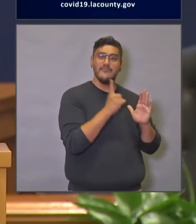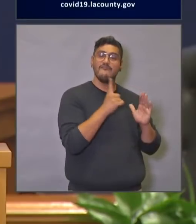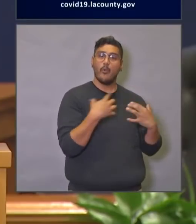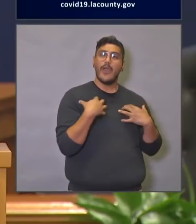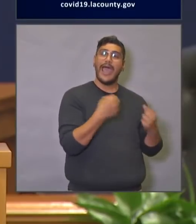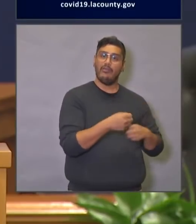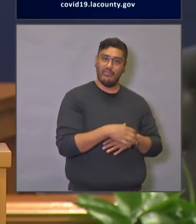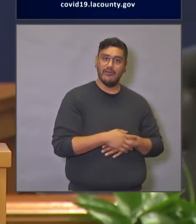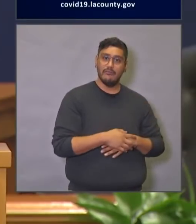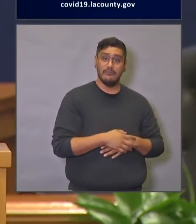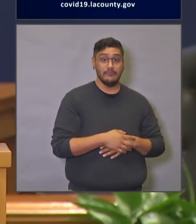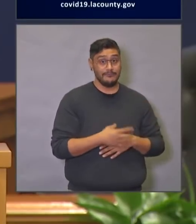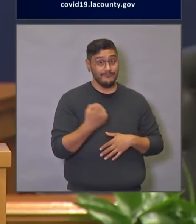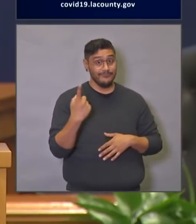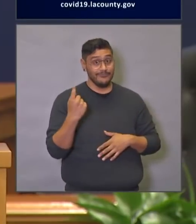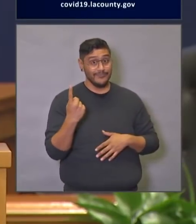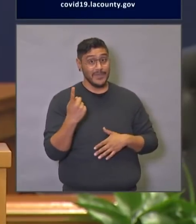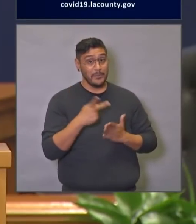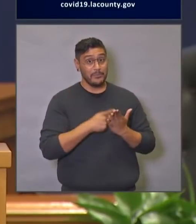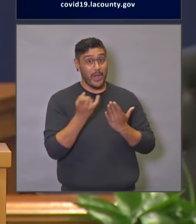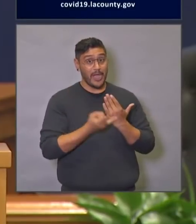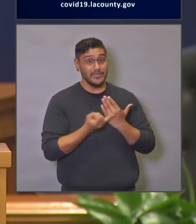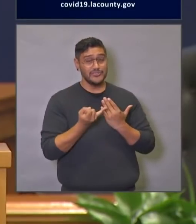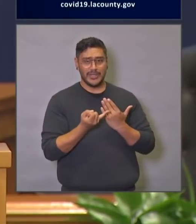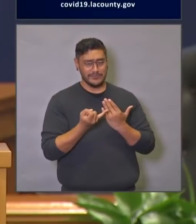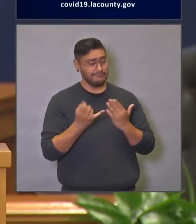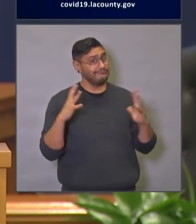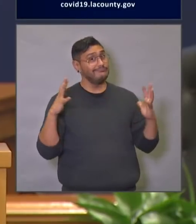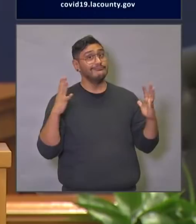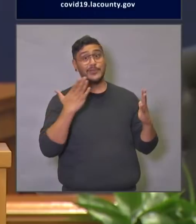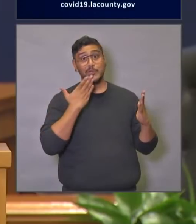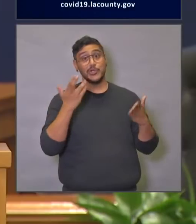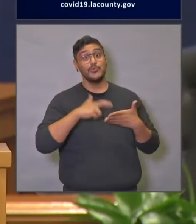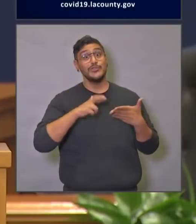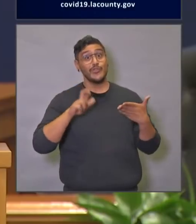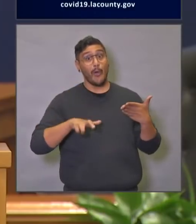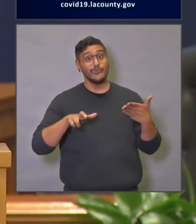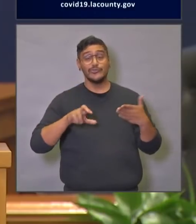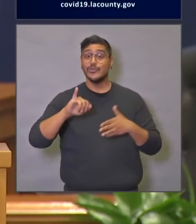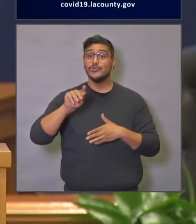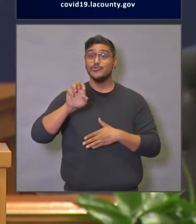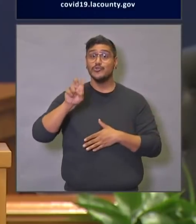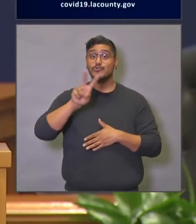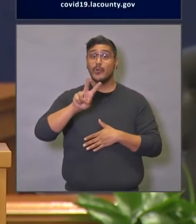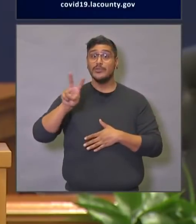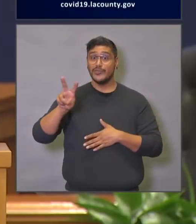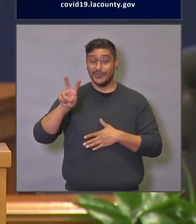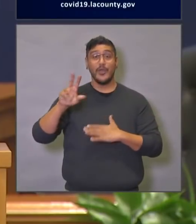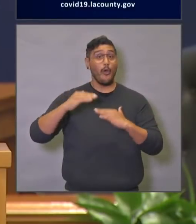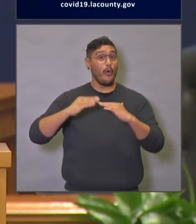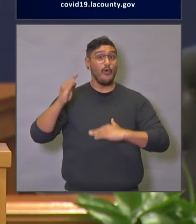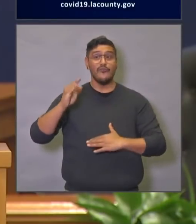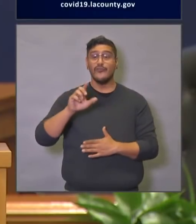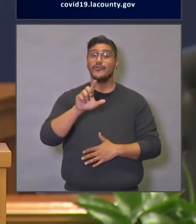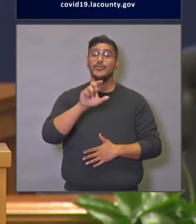buenos. Hasta el 22 de julio se han realizado pruebas de más de